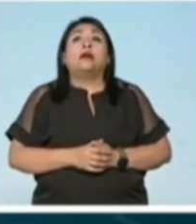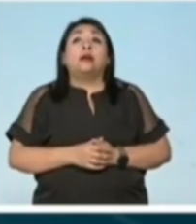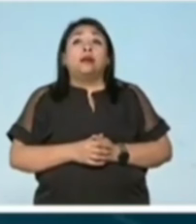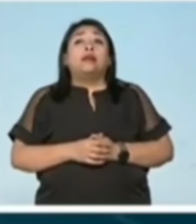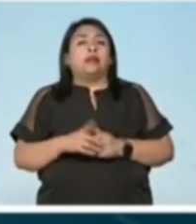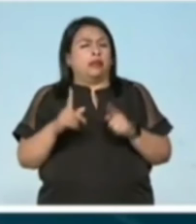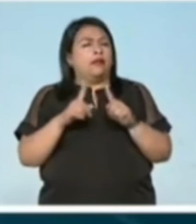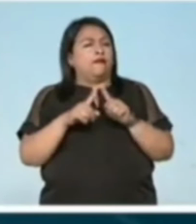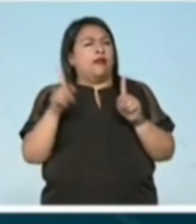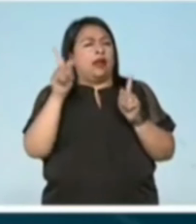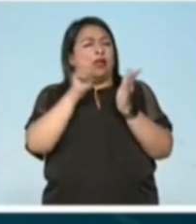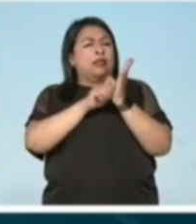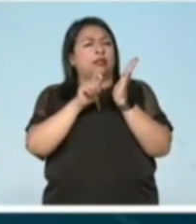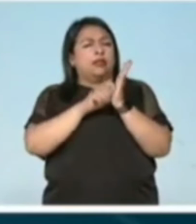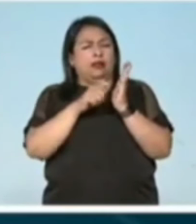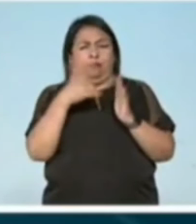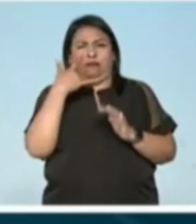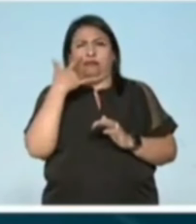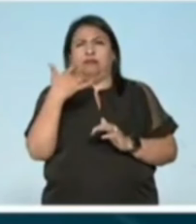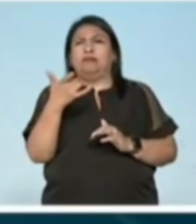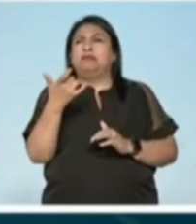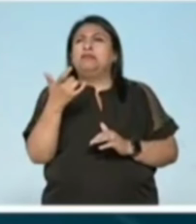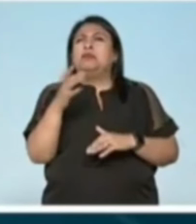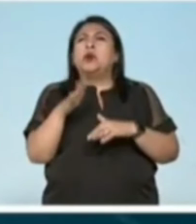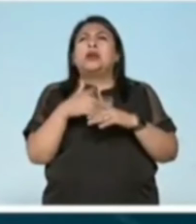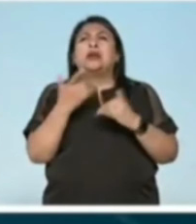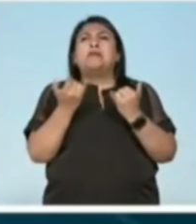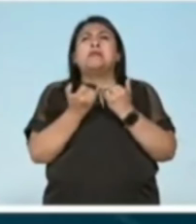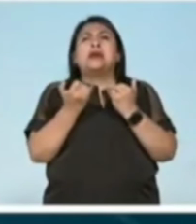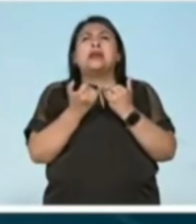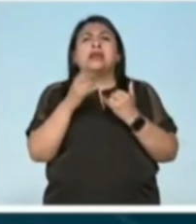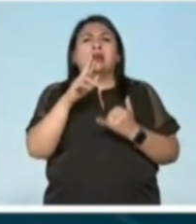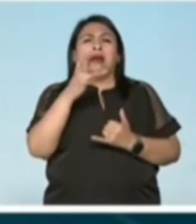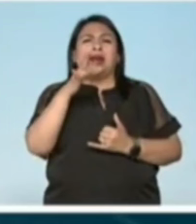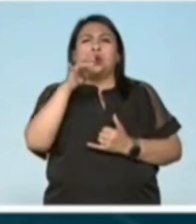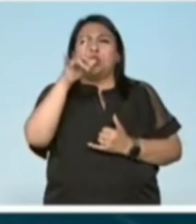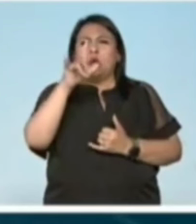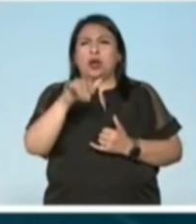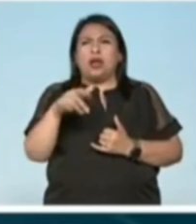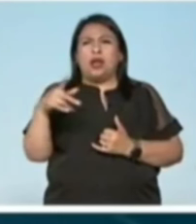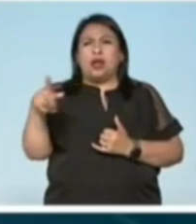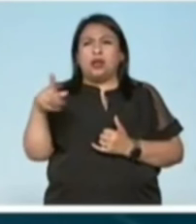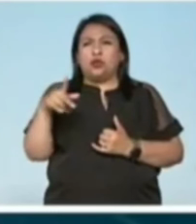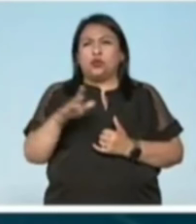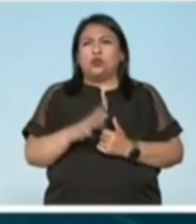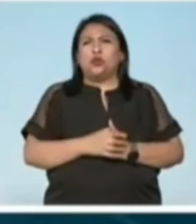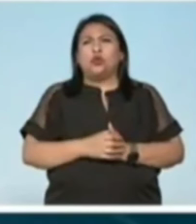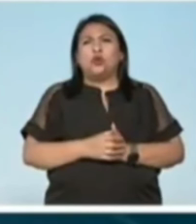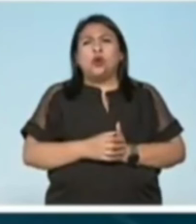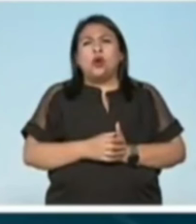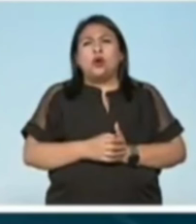Es una obra distinta y rara porque es como Rayuela de él,